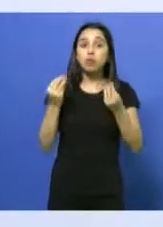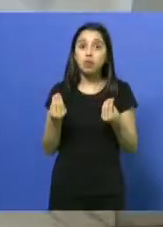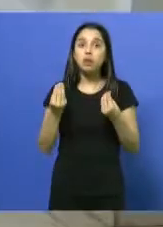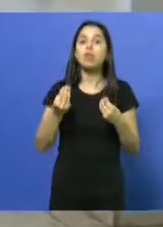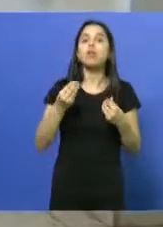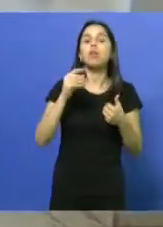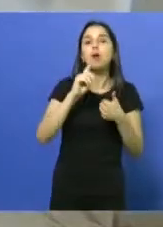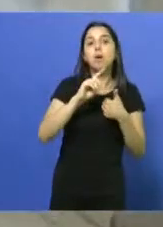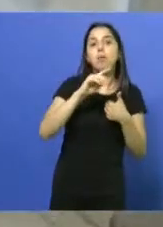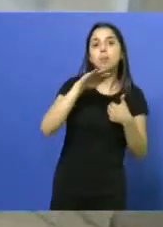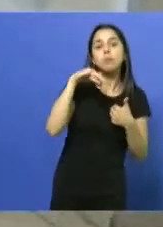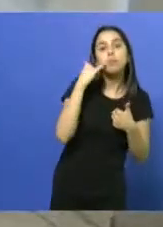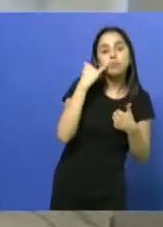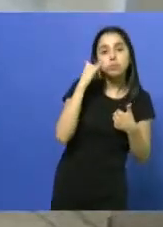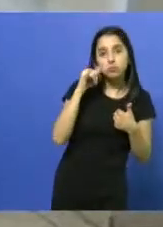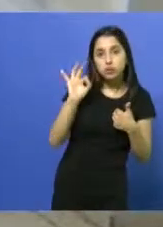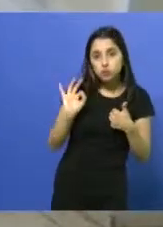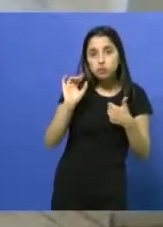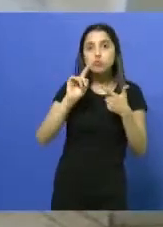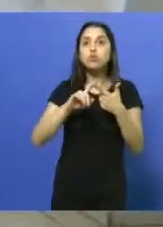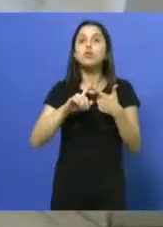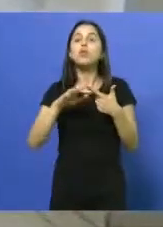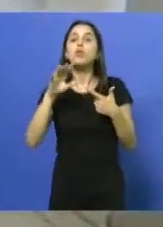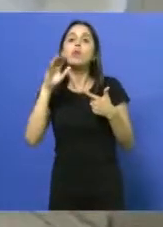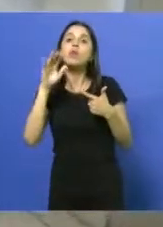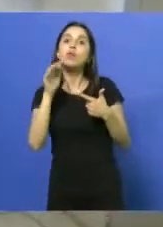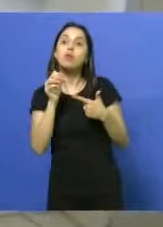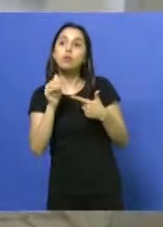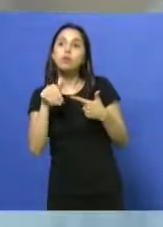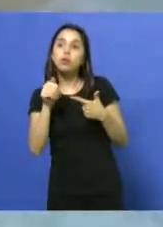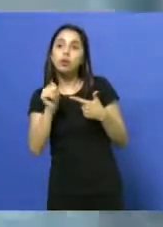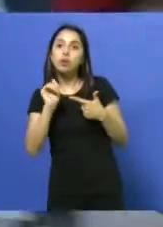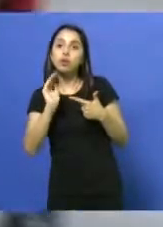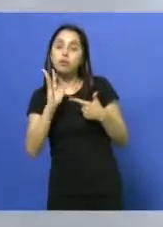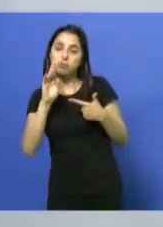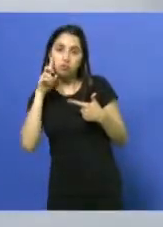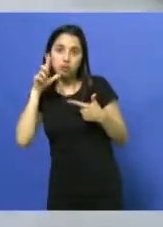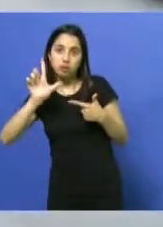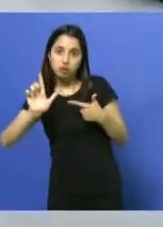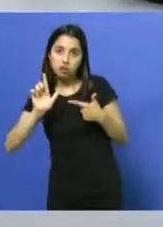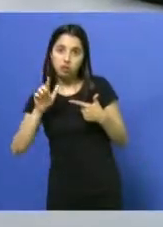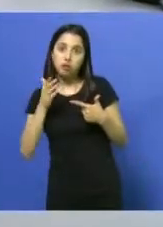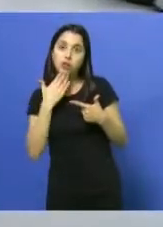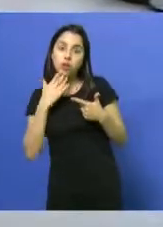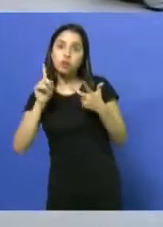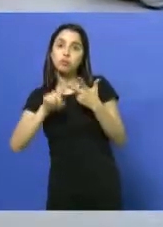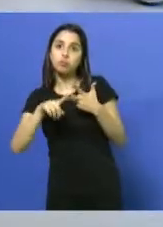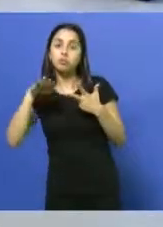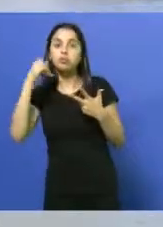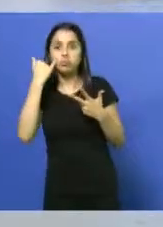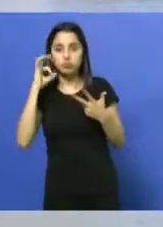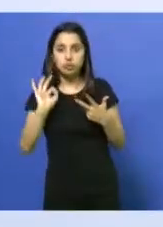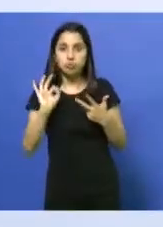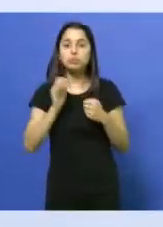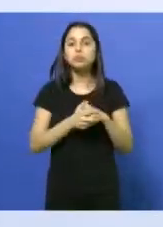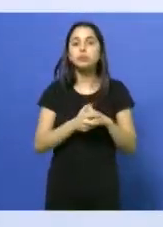mayo. El dólar es una parte muy importante de los insumos médicos. El dólar tuvo de un dólar